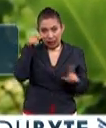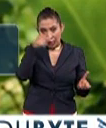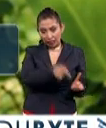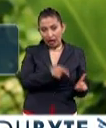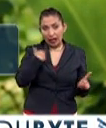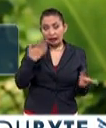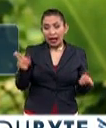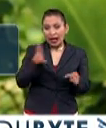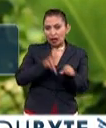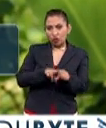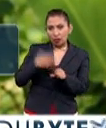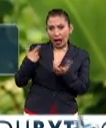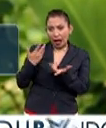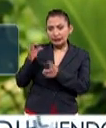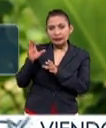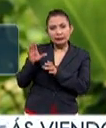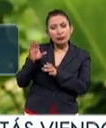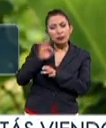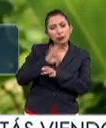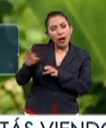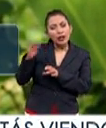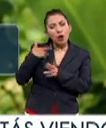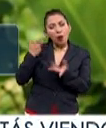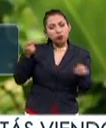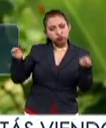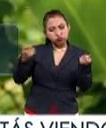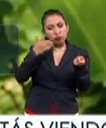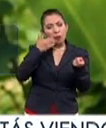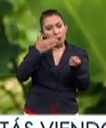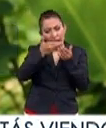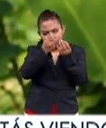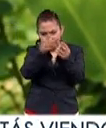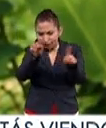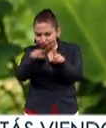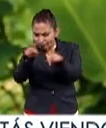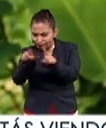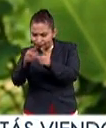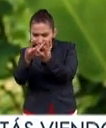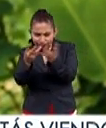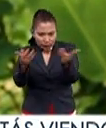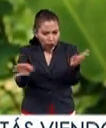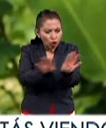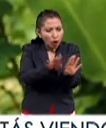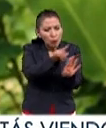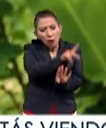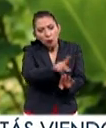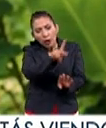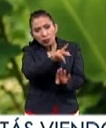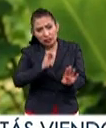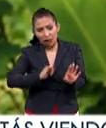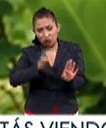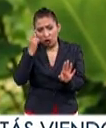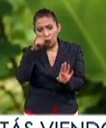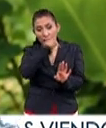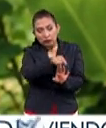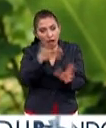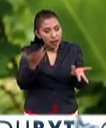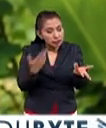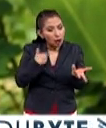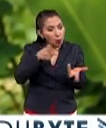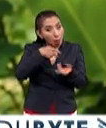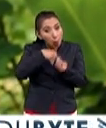de recursos naturales, que puedan tener un manejo amplio de cómo los pueblos originarios han logrado